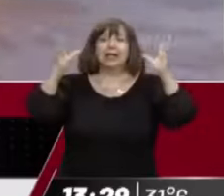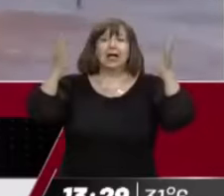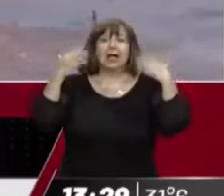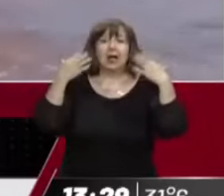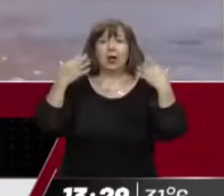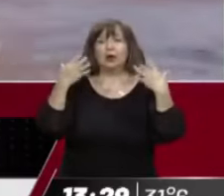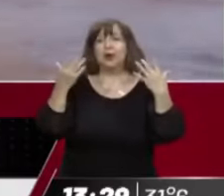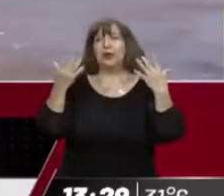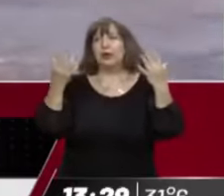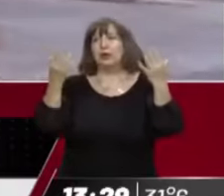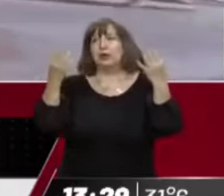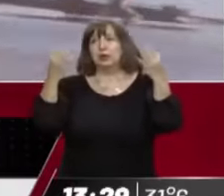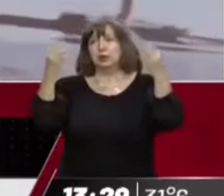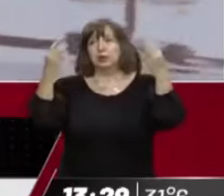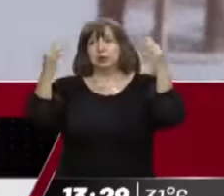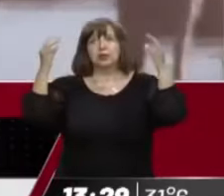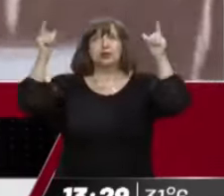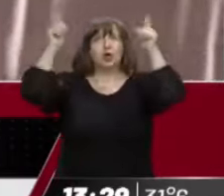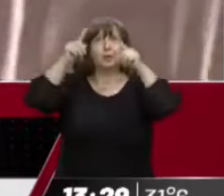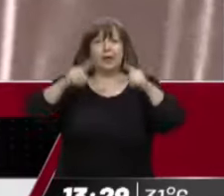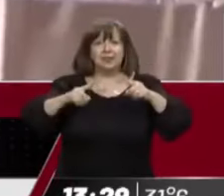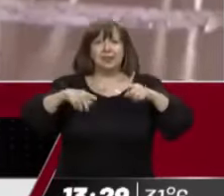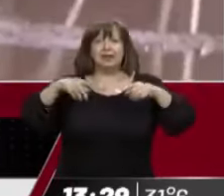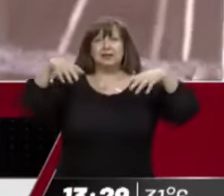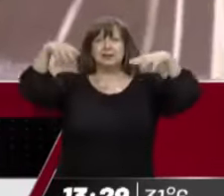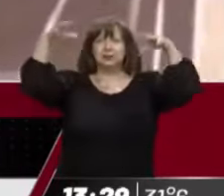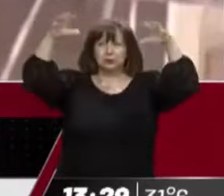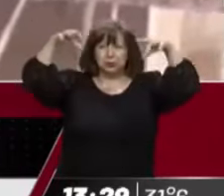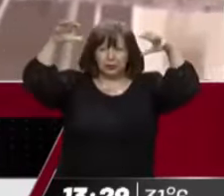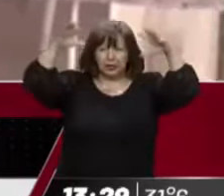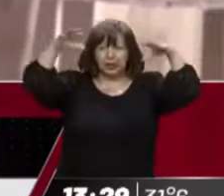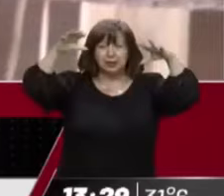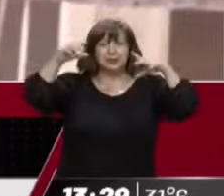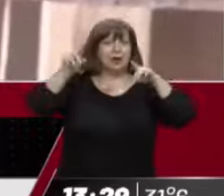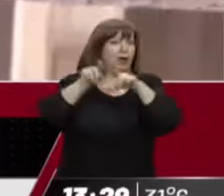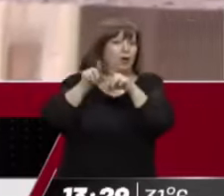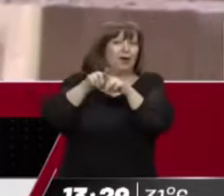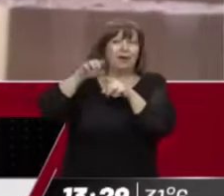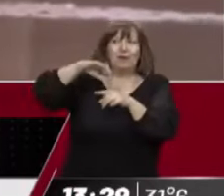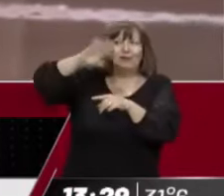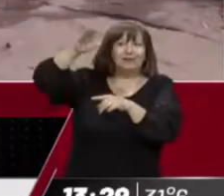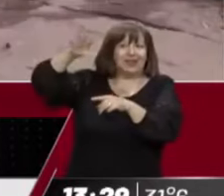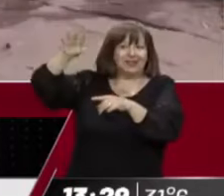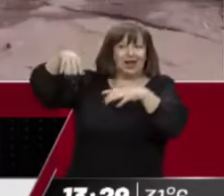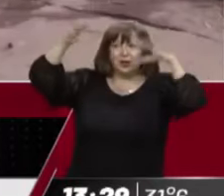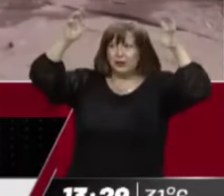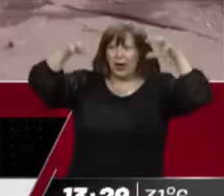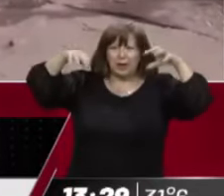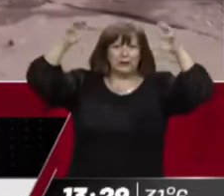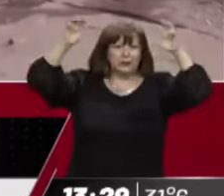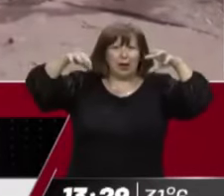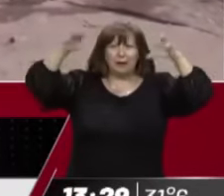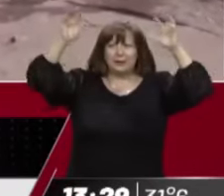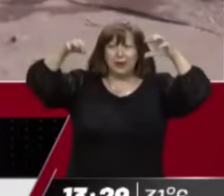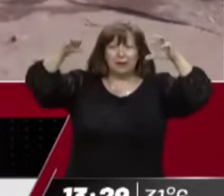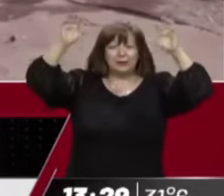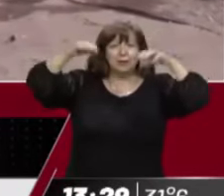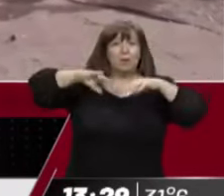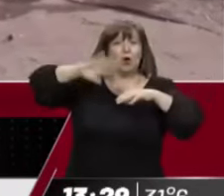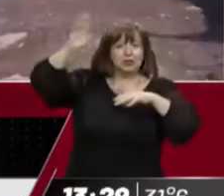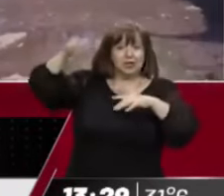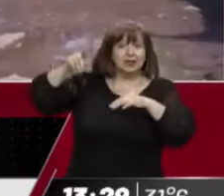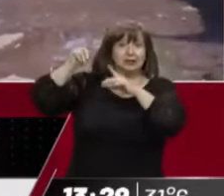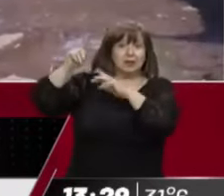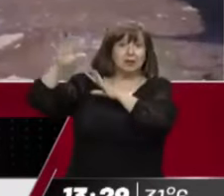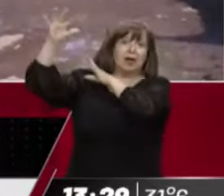de temperatura derretimientos tormentas como han habido ayer tarde en la zona de alta montaña en el reporte que nos va pasando defensa civil de alguna